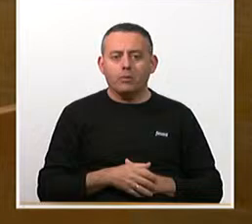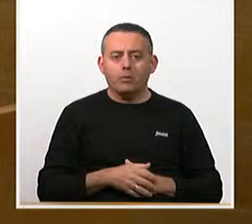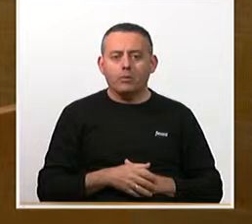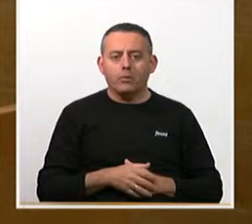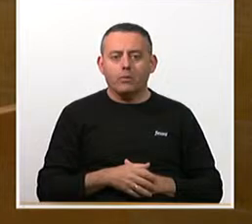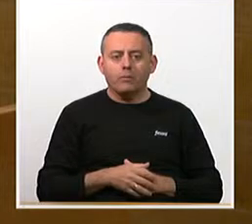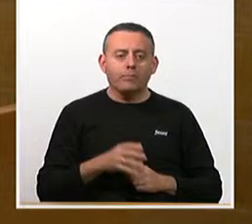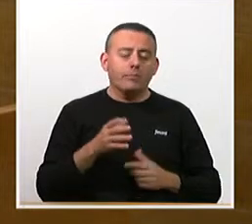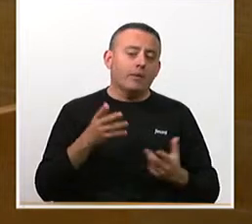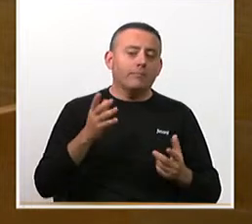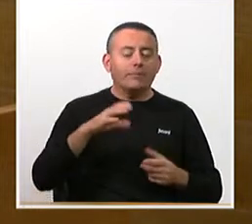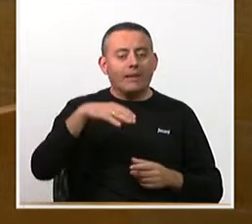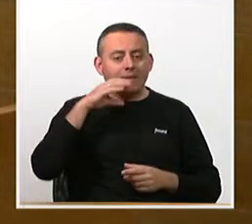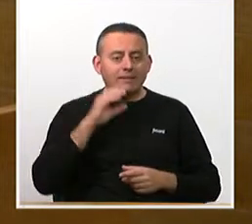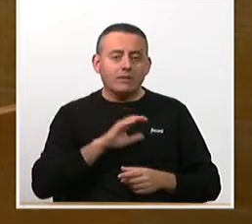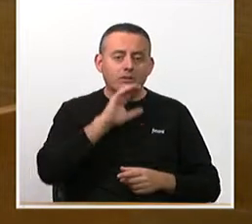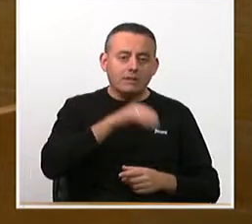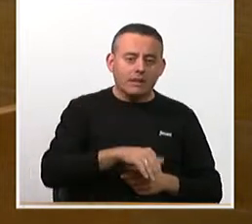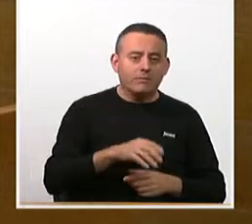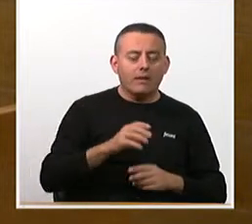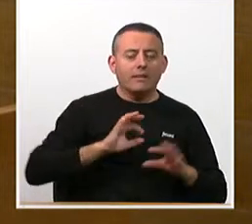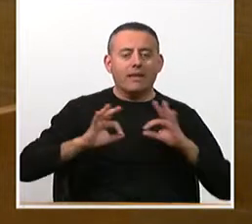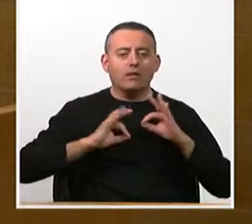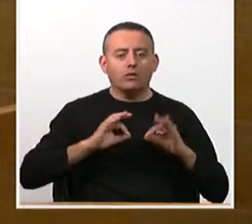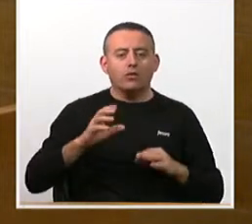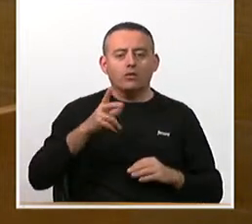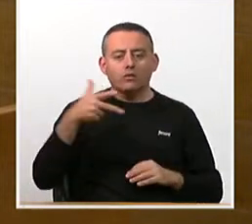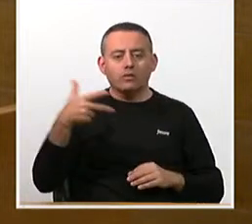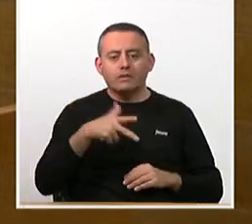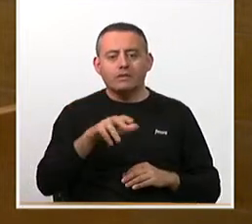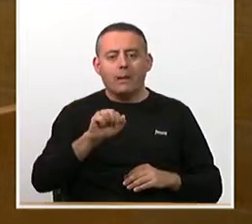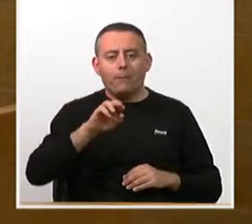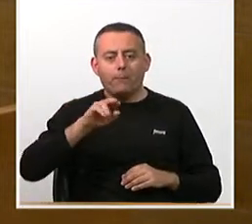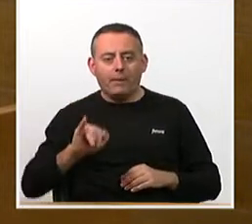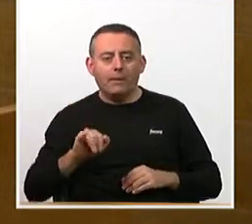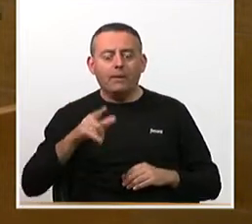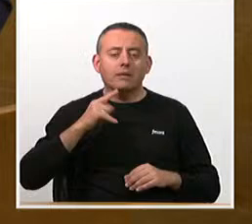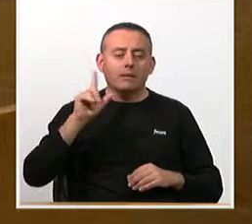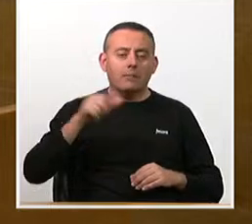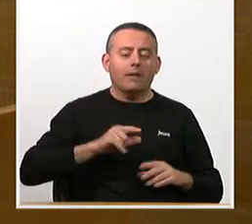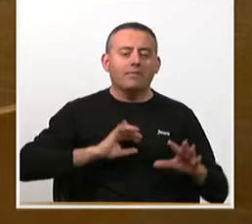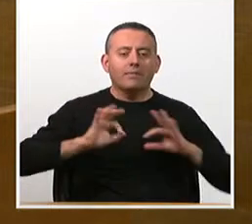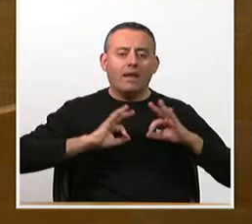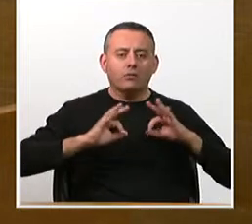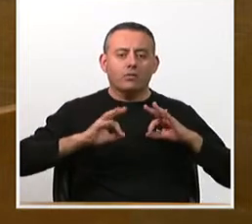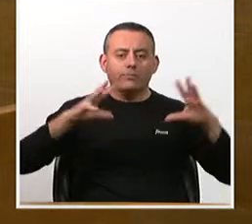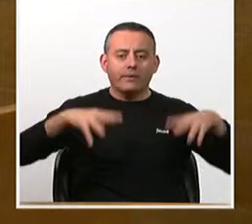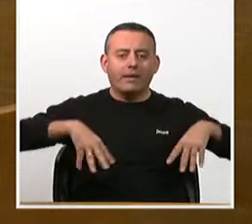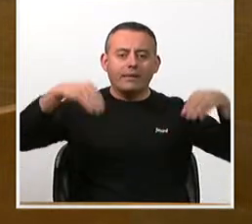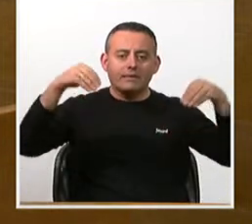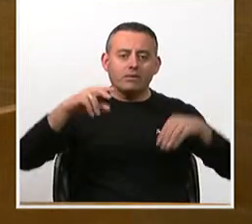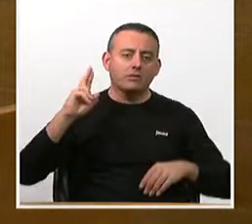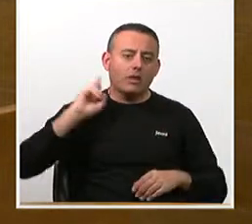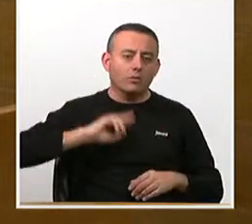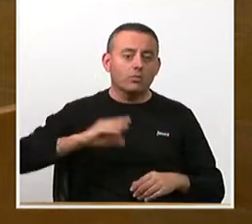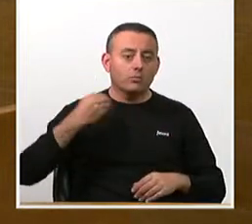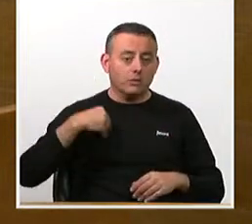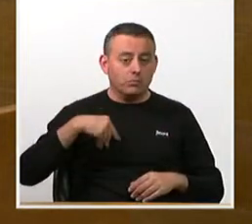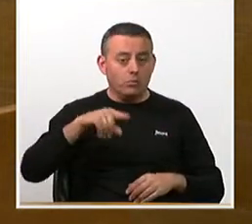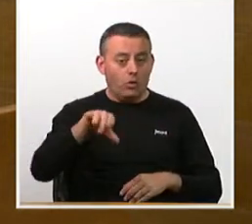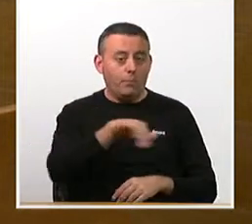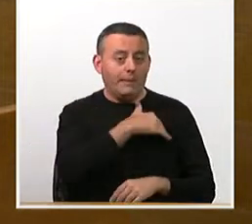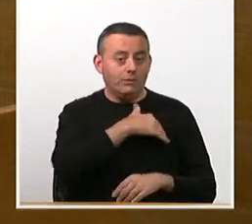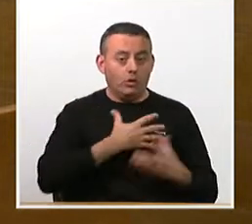castillo de játiva el teatro de chapí el centro del Carmen el teatro castillo de sagunto donde además estuve el otro día con el ministro urtasum y tuve la